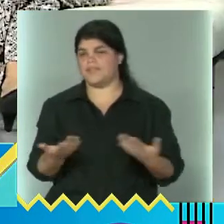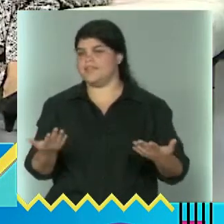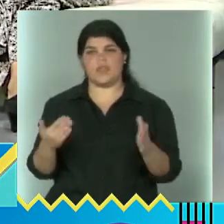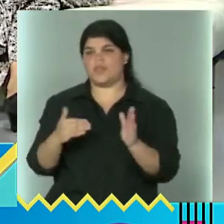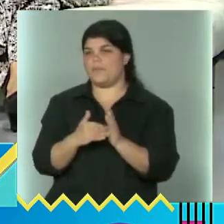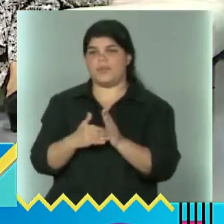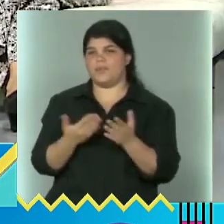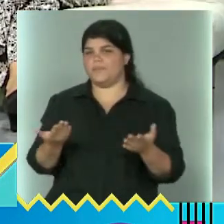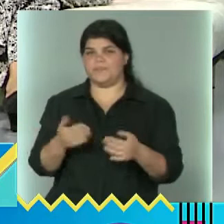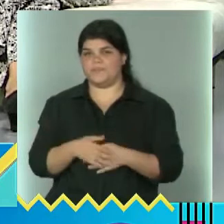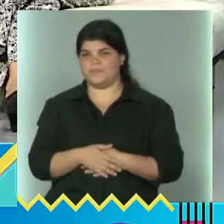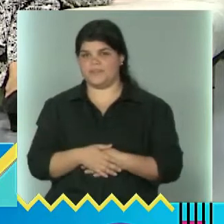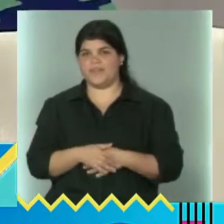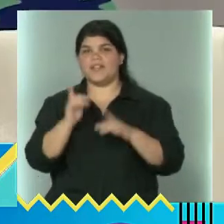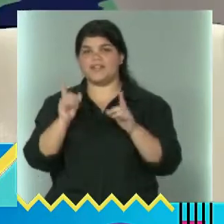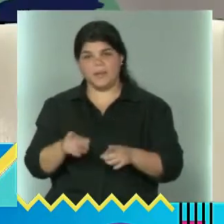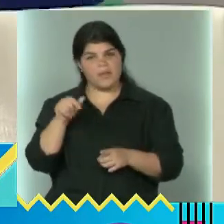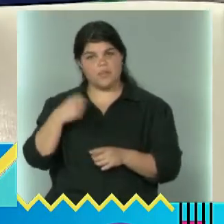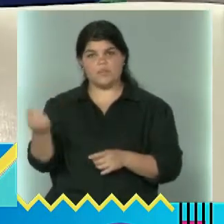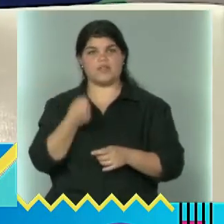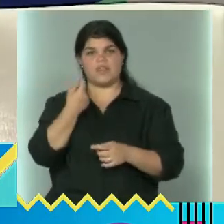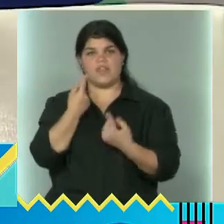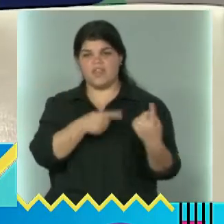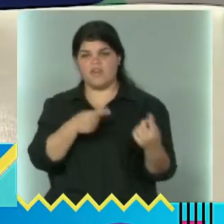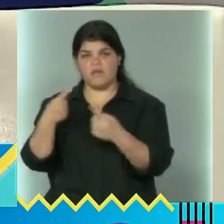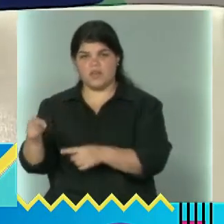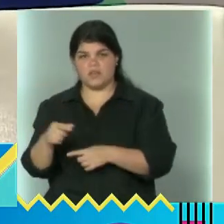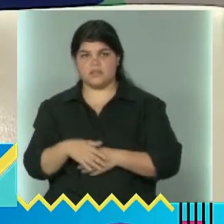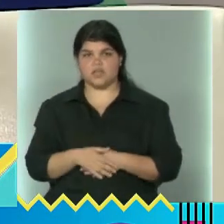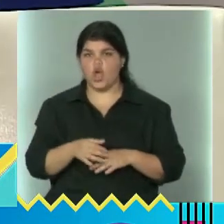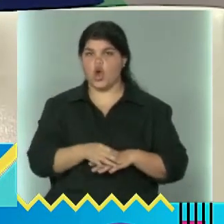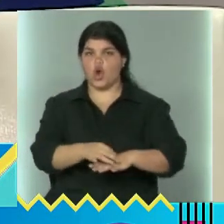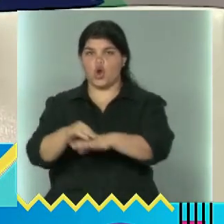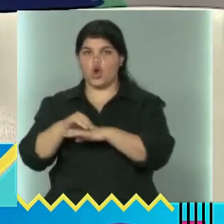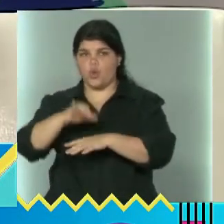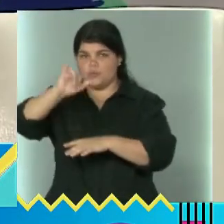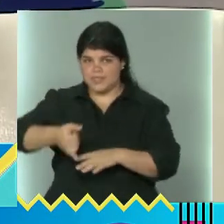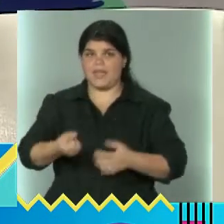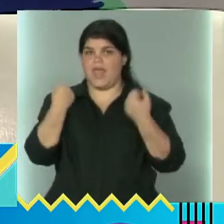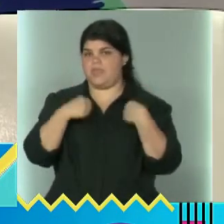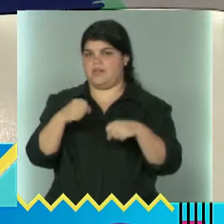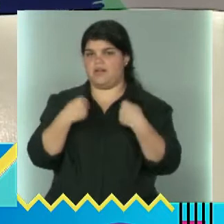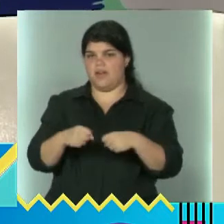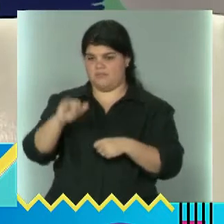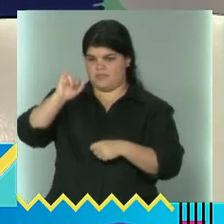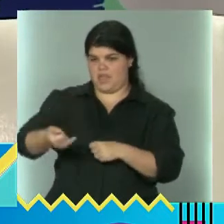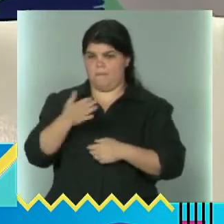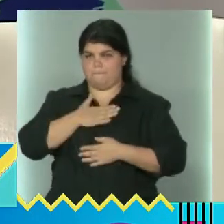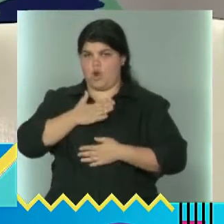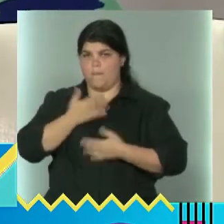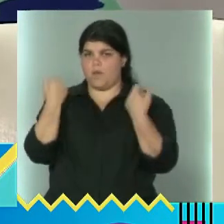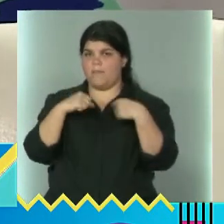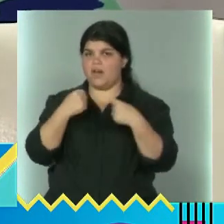sea, Claro. yo quiero hacer también acá una distinción. El coach sí se entrena. Claro. O sea, yo cuando